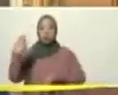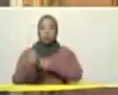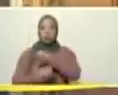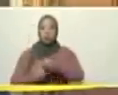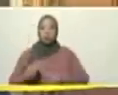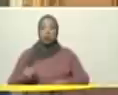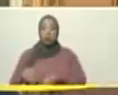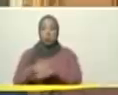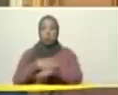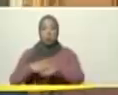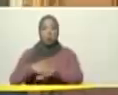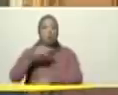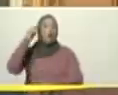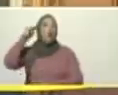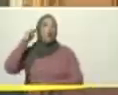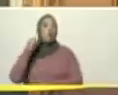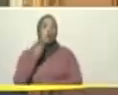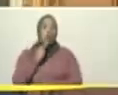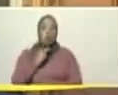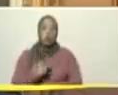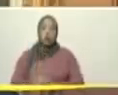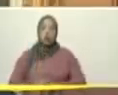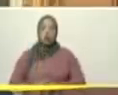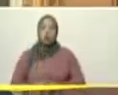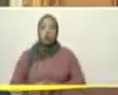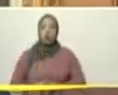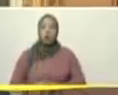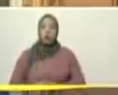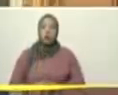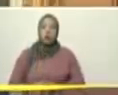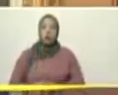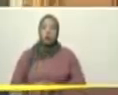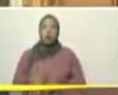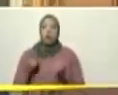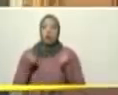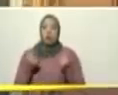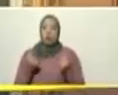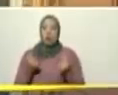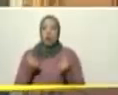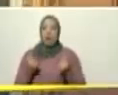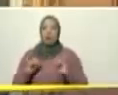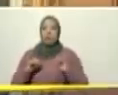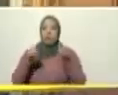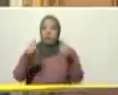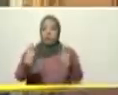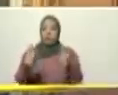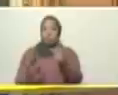del bolivarianismo, el renacer, el renacimiento